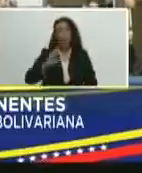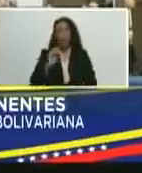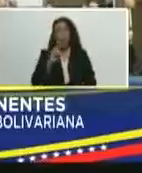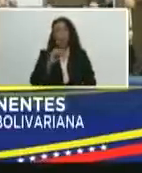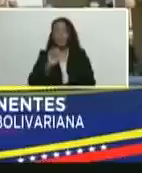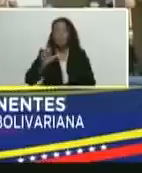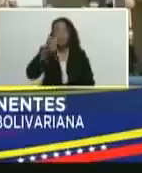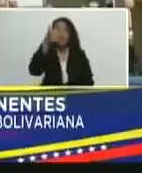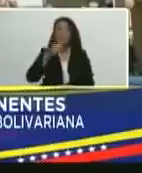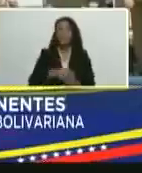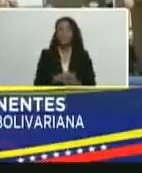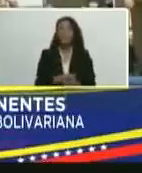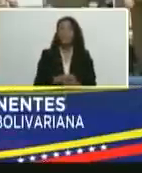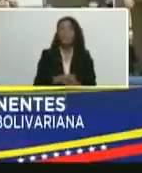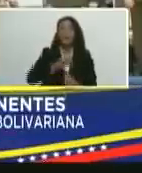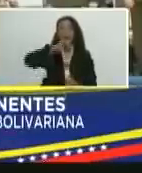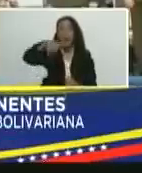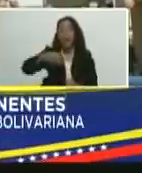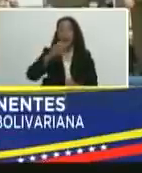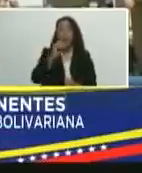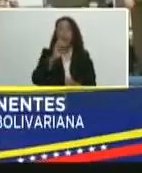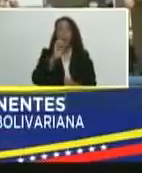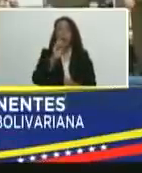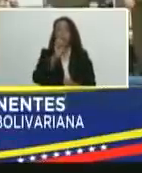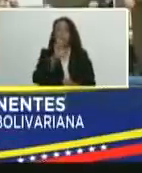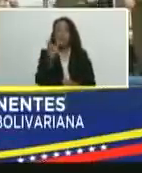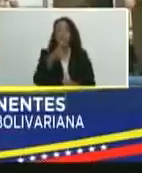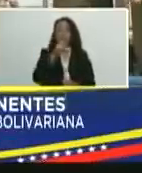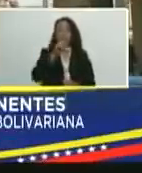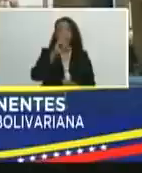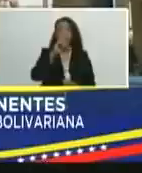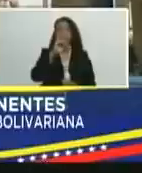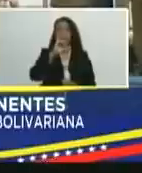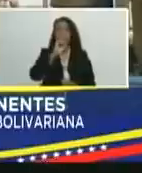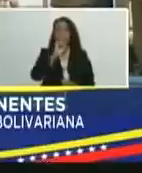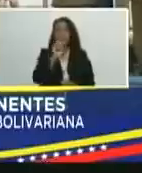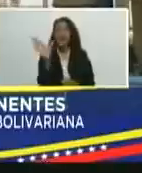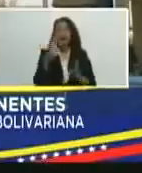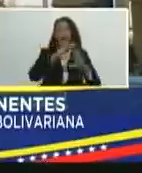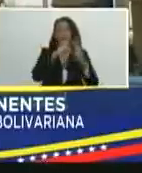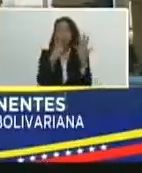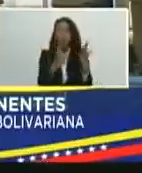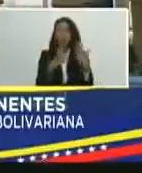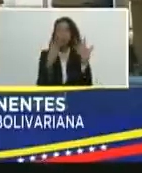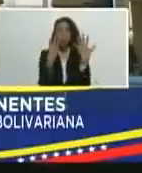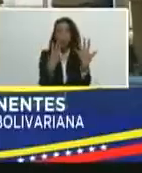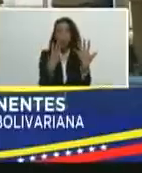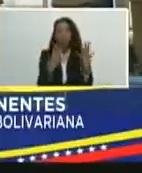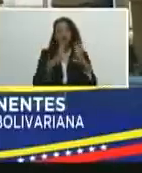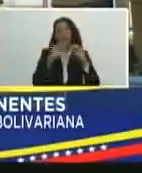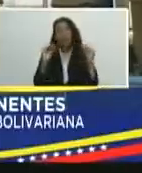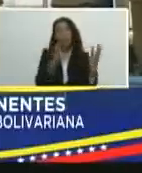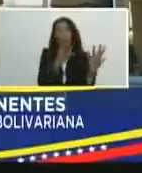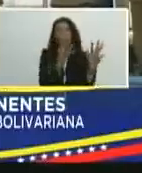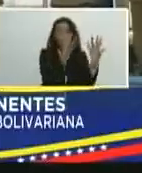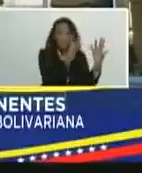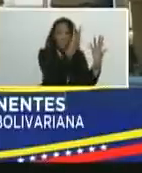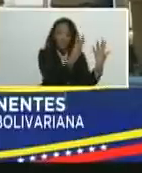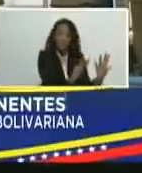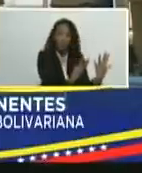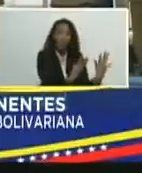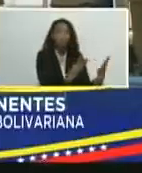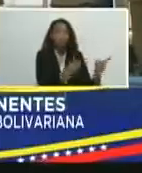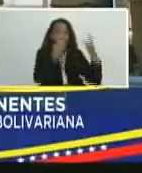al mayor general José Luis Tremón Jiménez. A todos les deseo la mayor de la